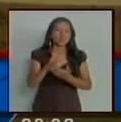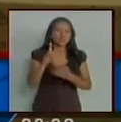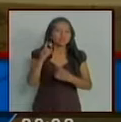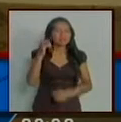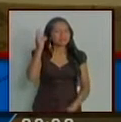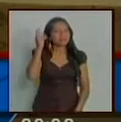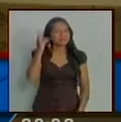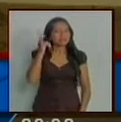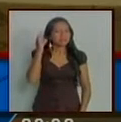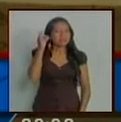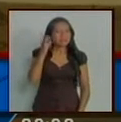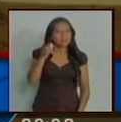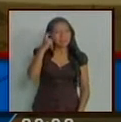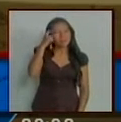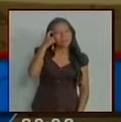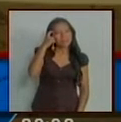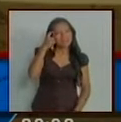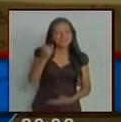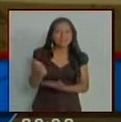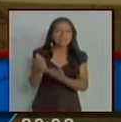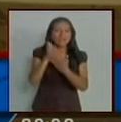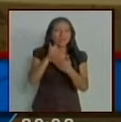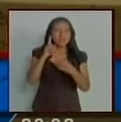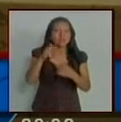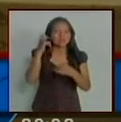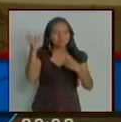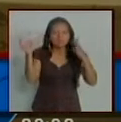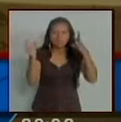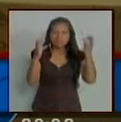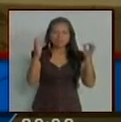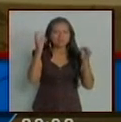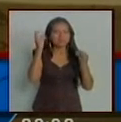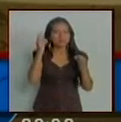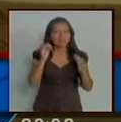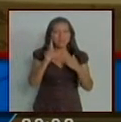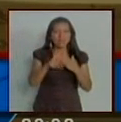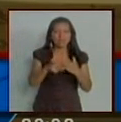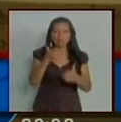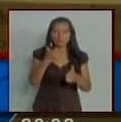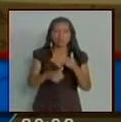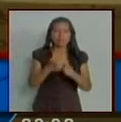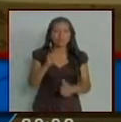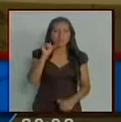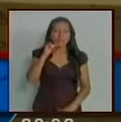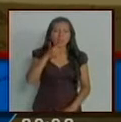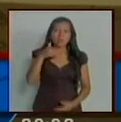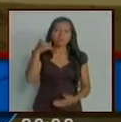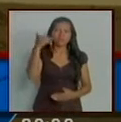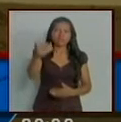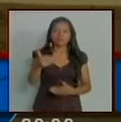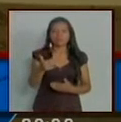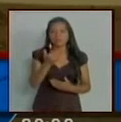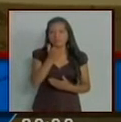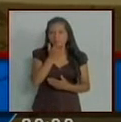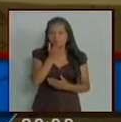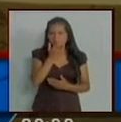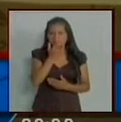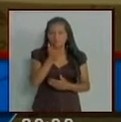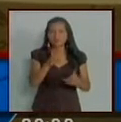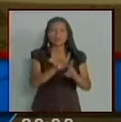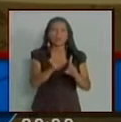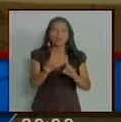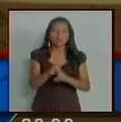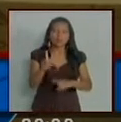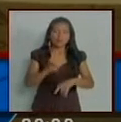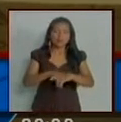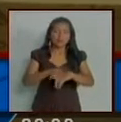ayudar, pensando en ayudar a retirar las ceras, y se provocan lesiones en el tímpano, y esto también a